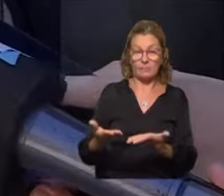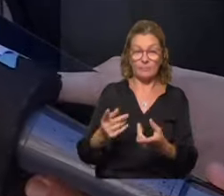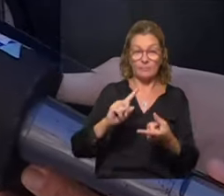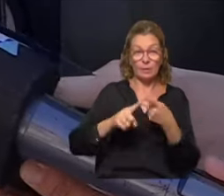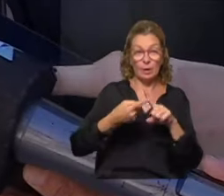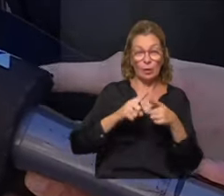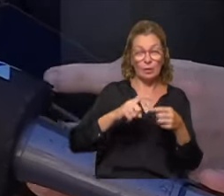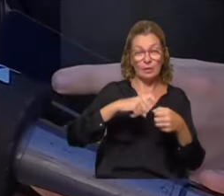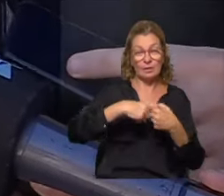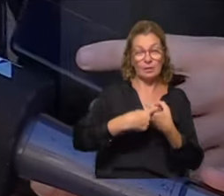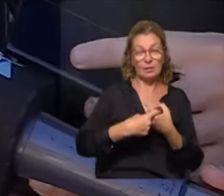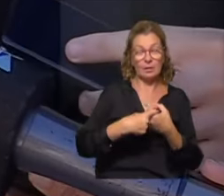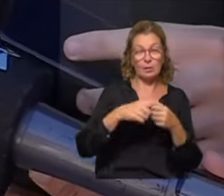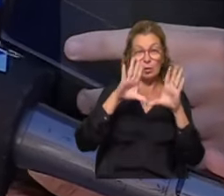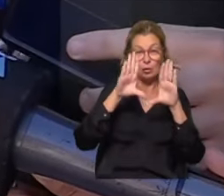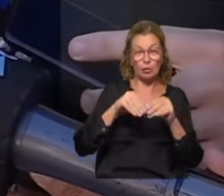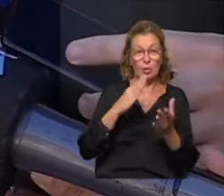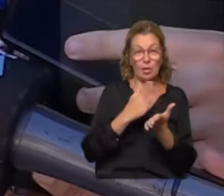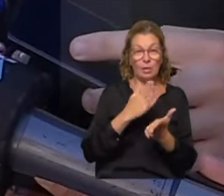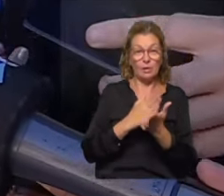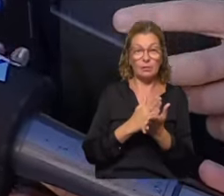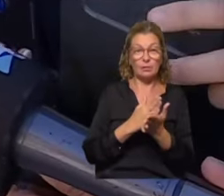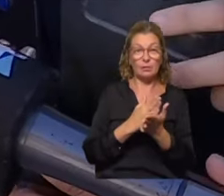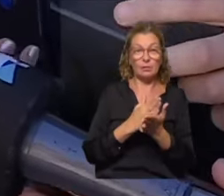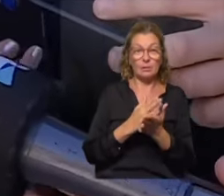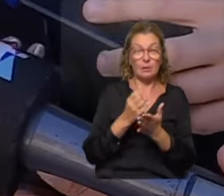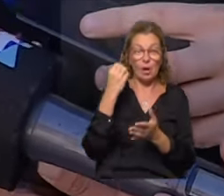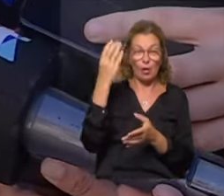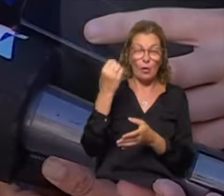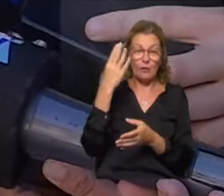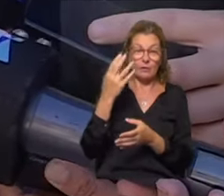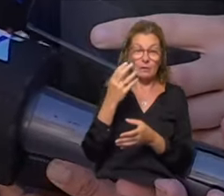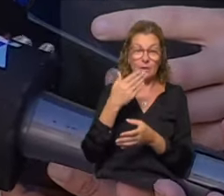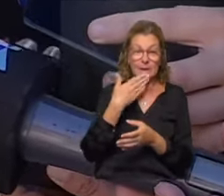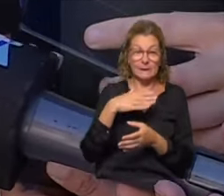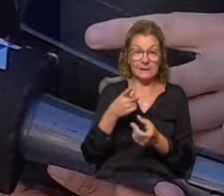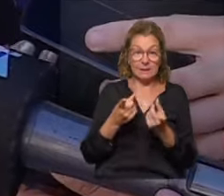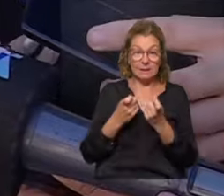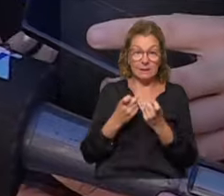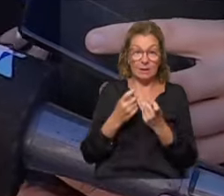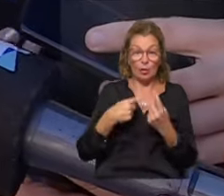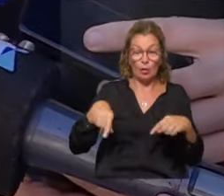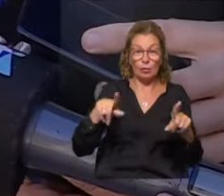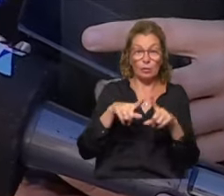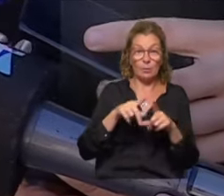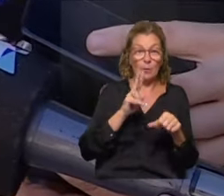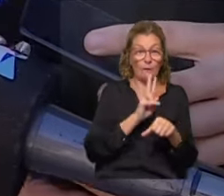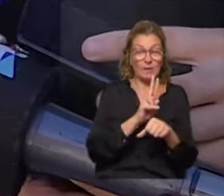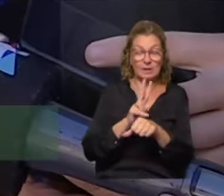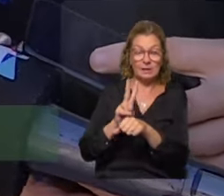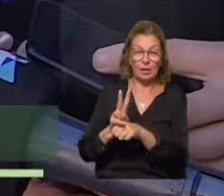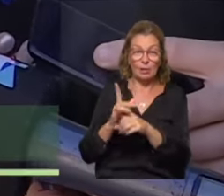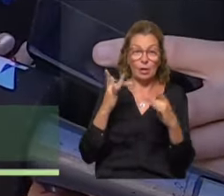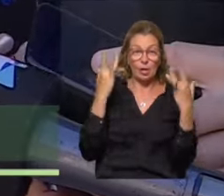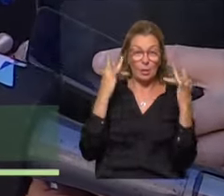coordinadora de sindicatos tiene todo el derecho del mundo a hacer las conferencias que ellos entiendan necesarias. Nosotros estamos recorriendo los centros educativos